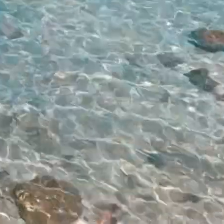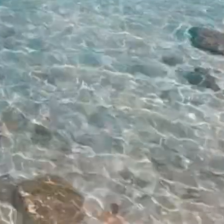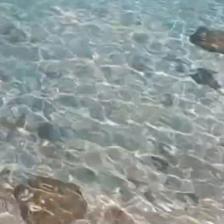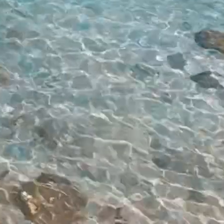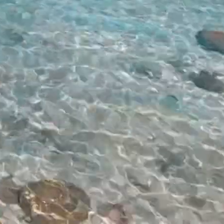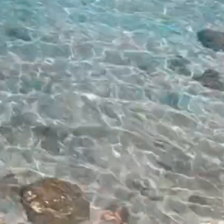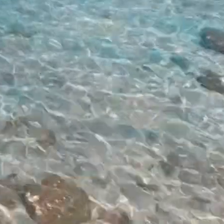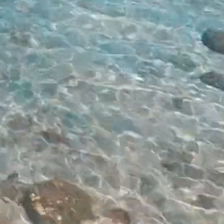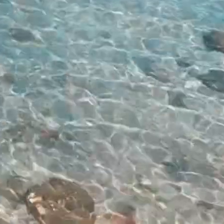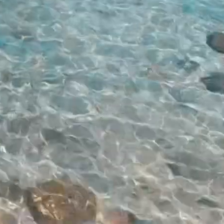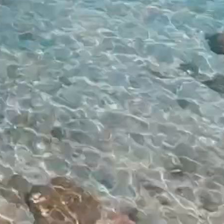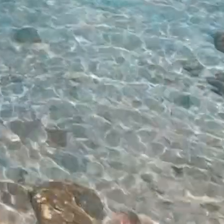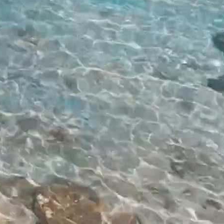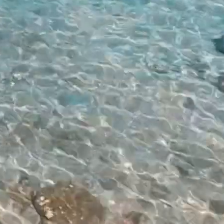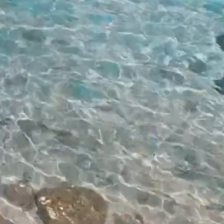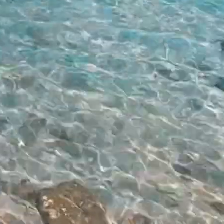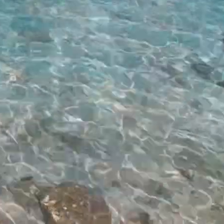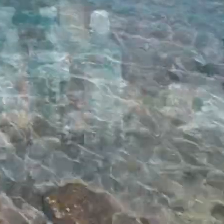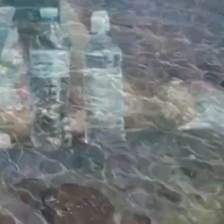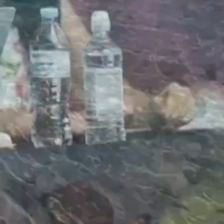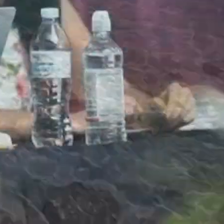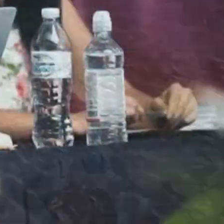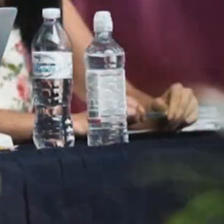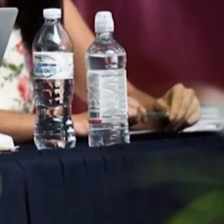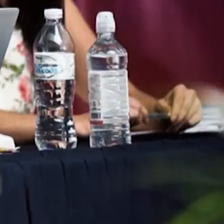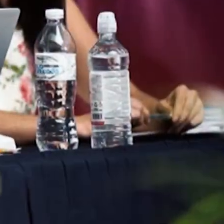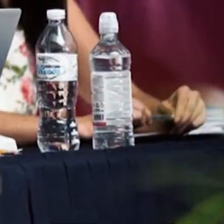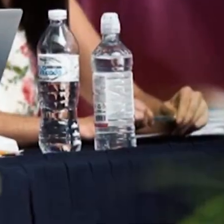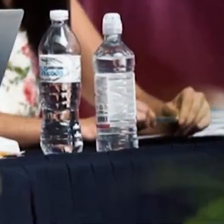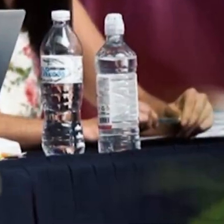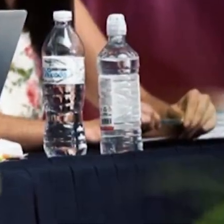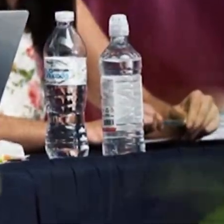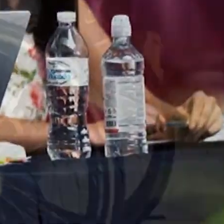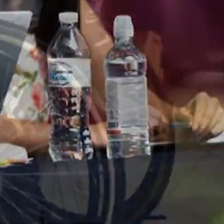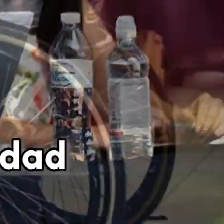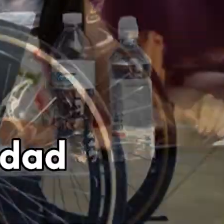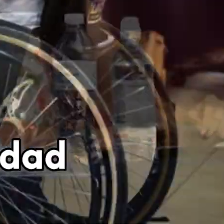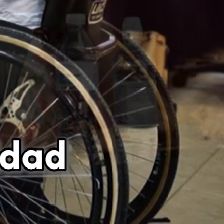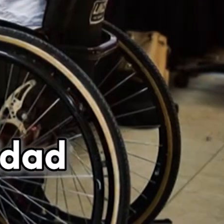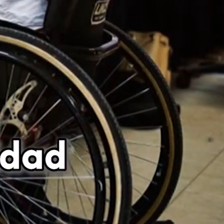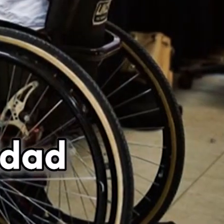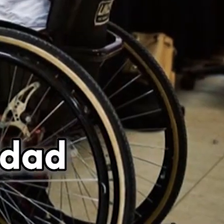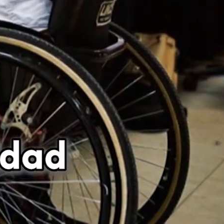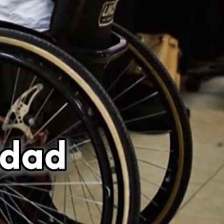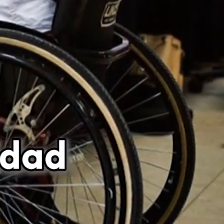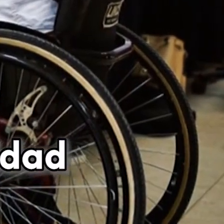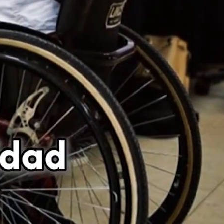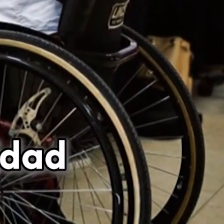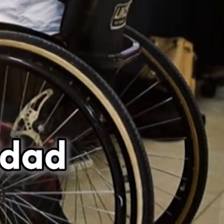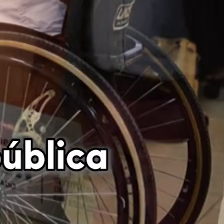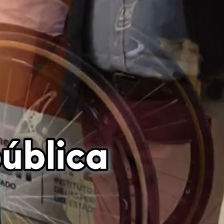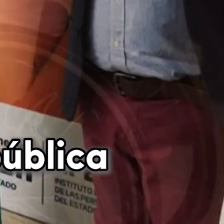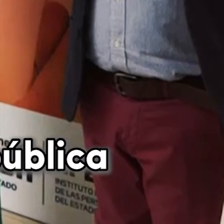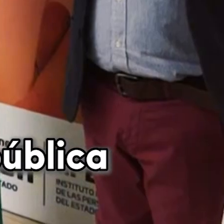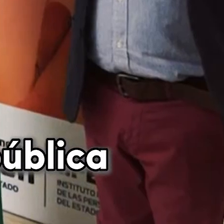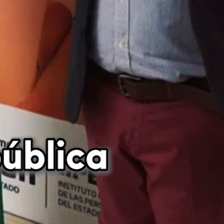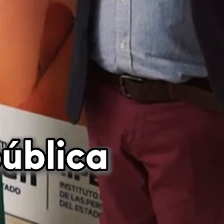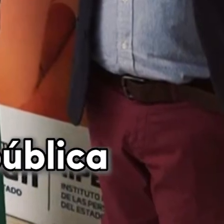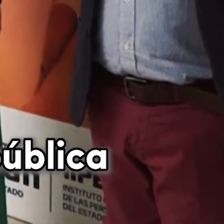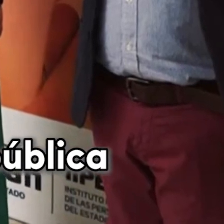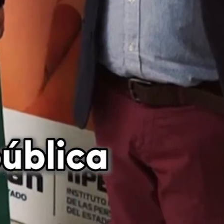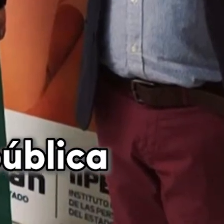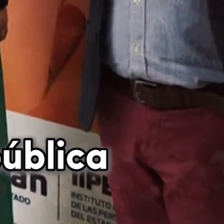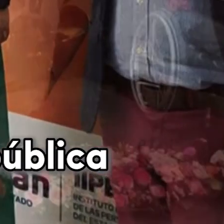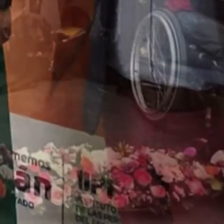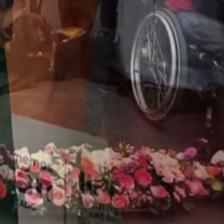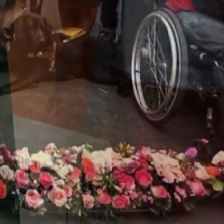Baja California Sur, México. Con la participación de los institutos de inclusión para personas con discapacidad de diferentes estados